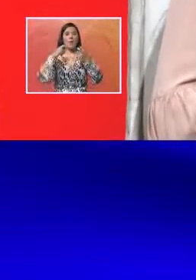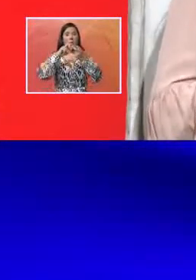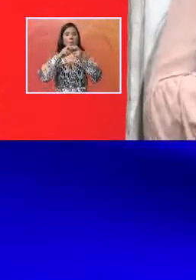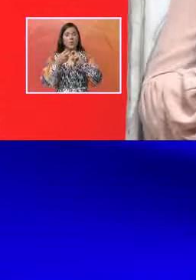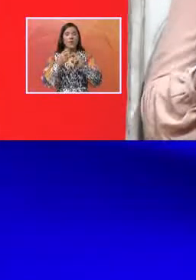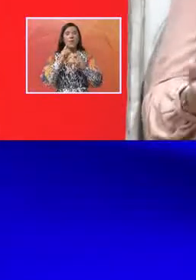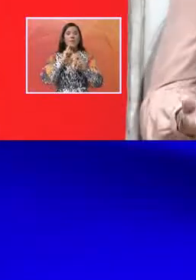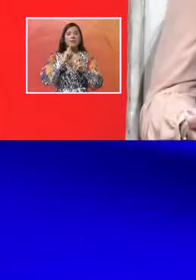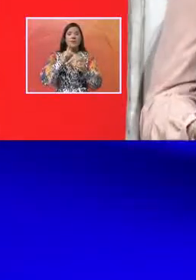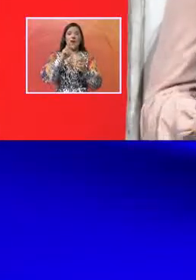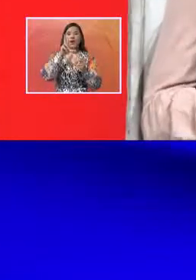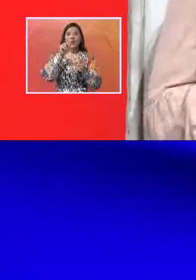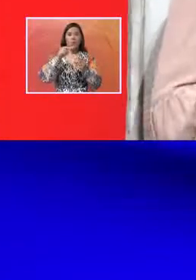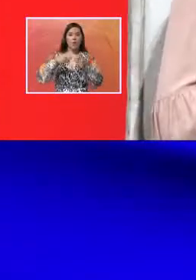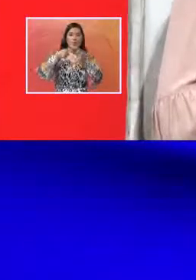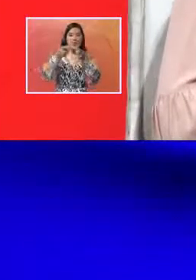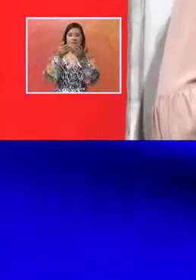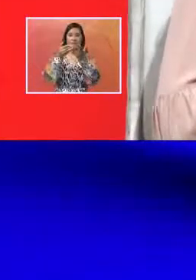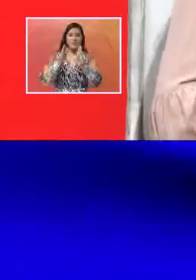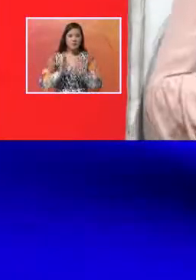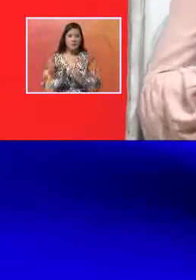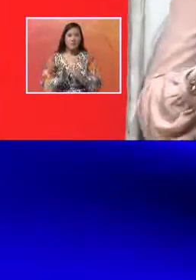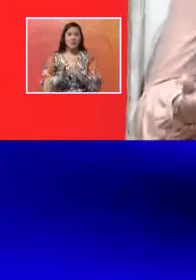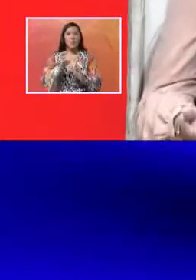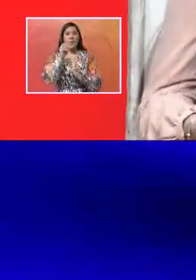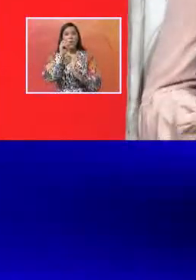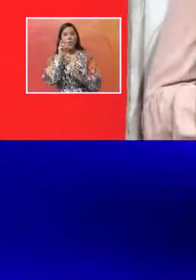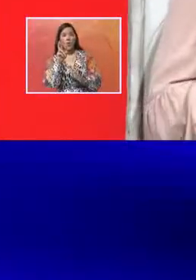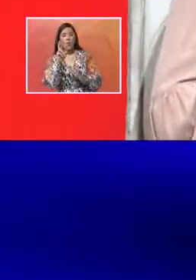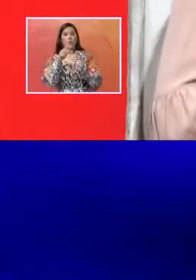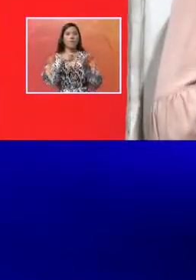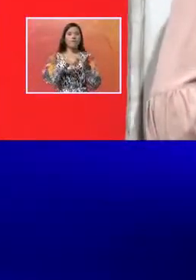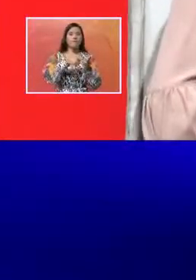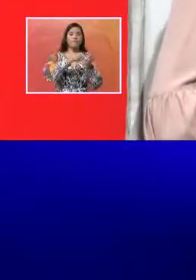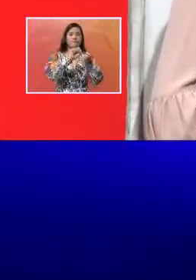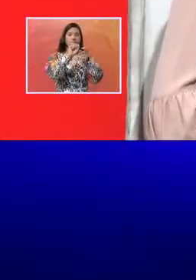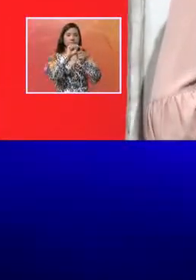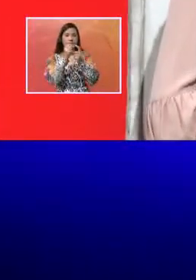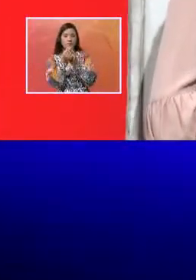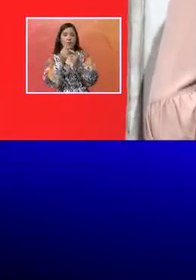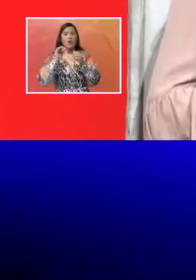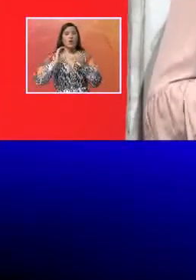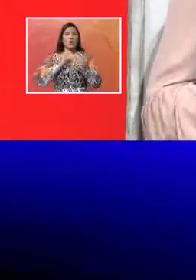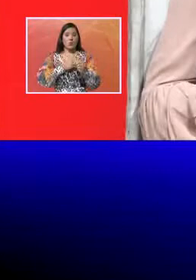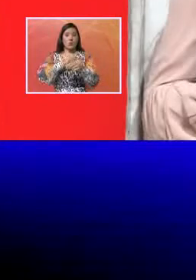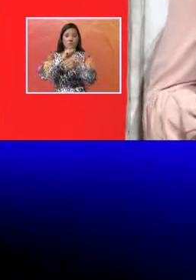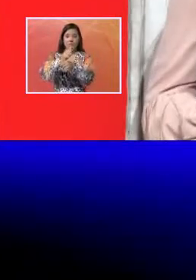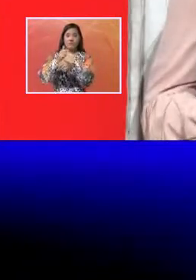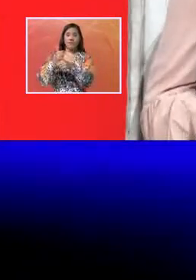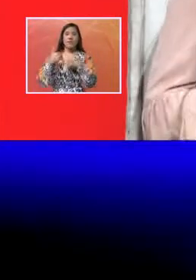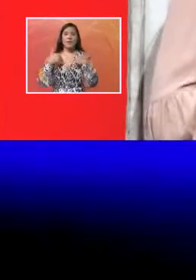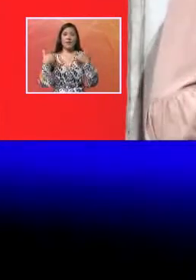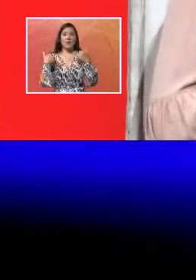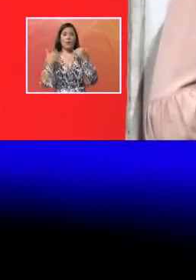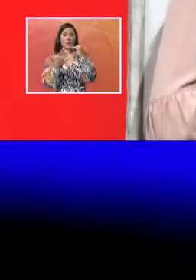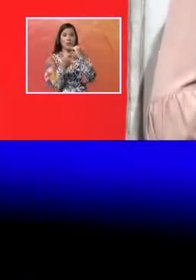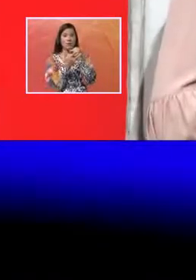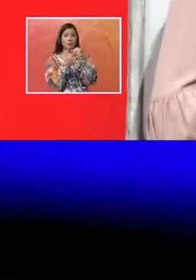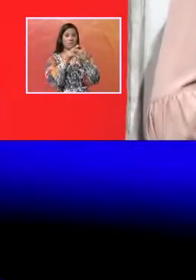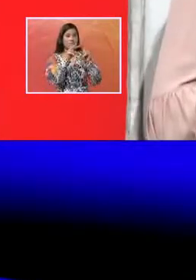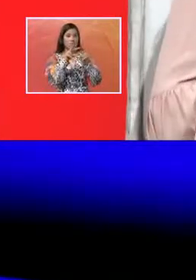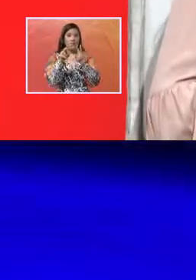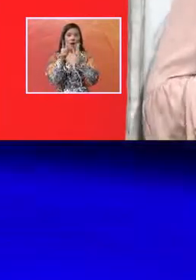ya sea por denegación de un servicio o un cobro indebido nosotros como institución tenemos un equipo técnico de